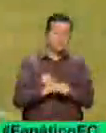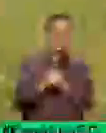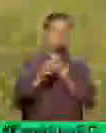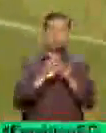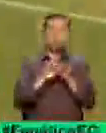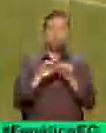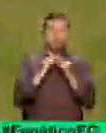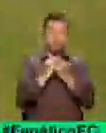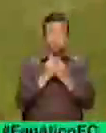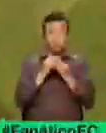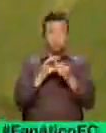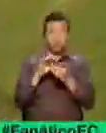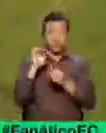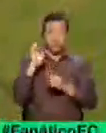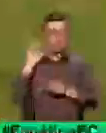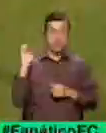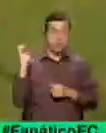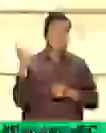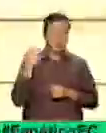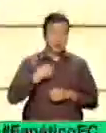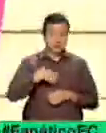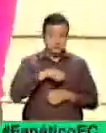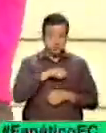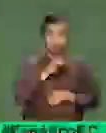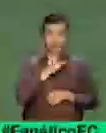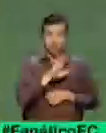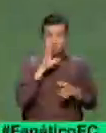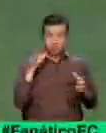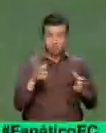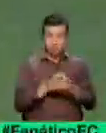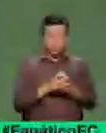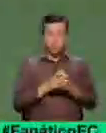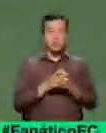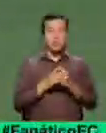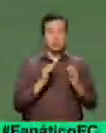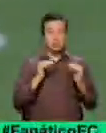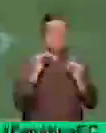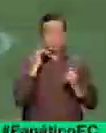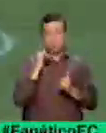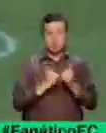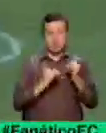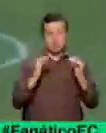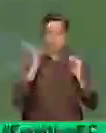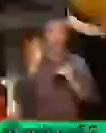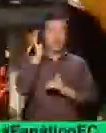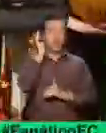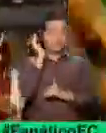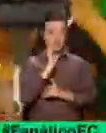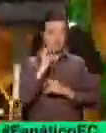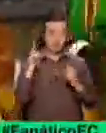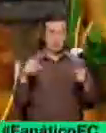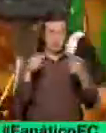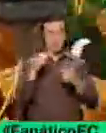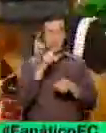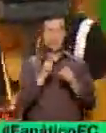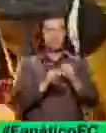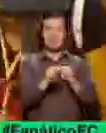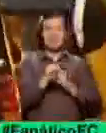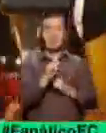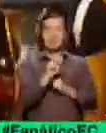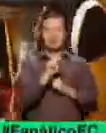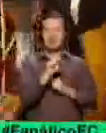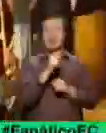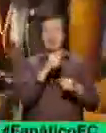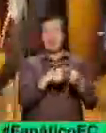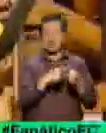Española es el tricampeón del Ecuador. Las guayaquileñas disputaron la final del certamen femenino ante el Club Ñañas de Quito